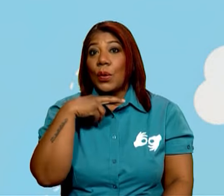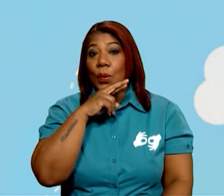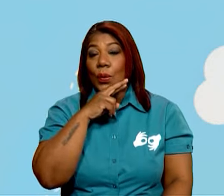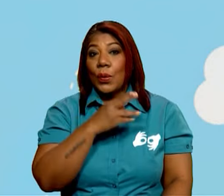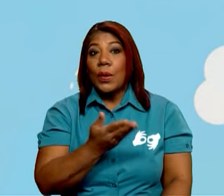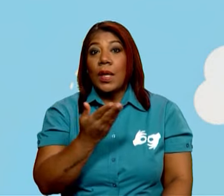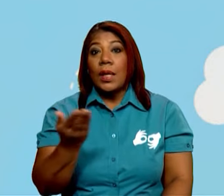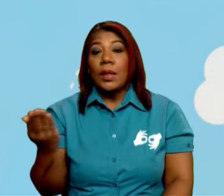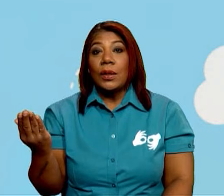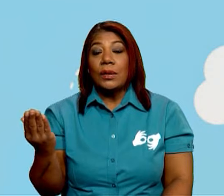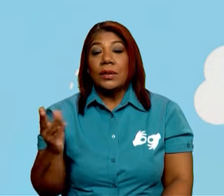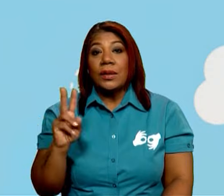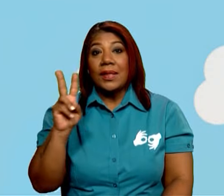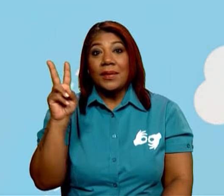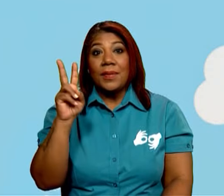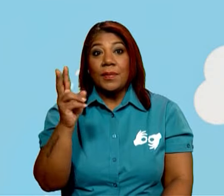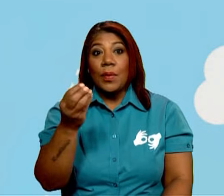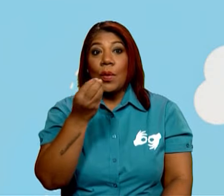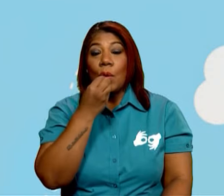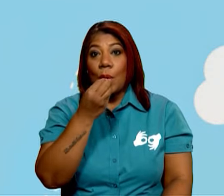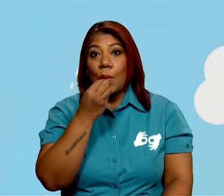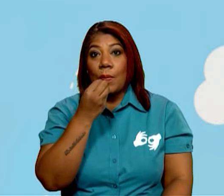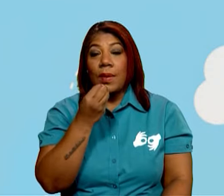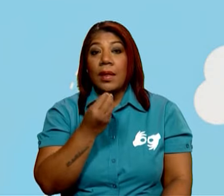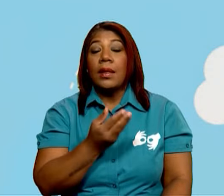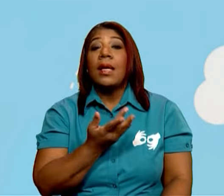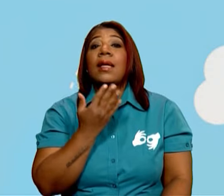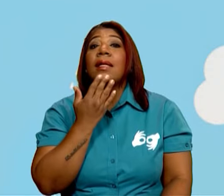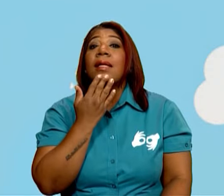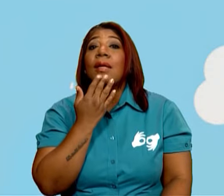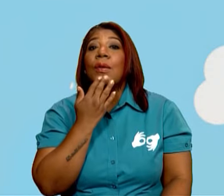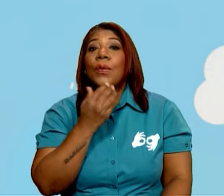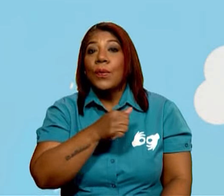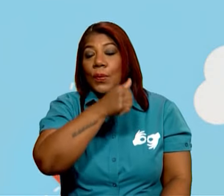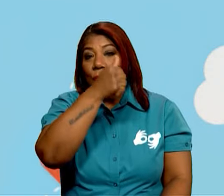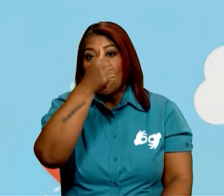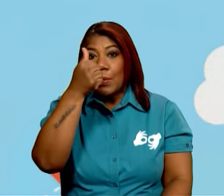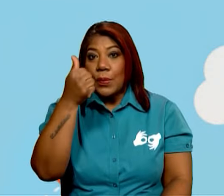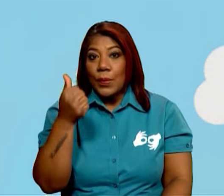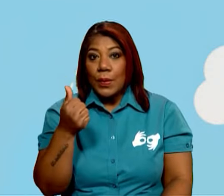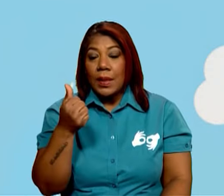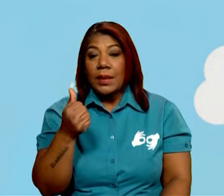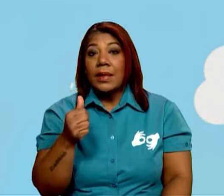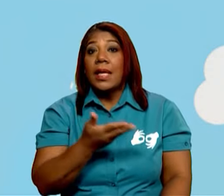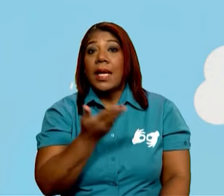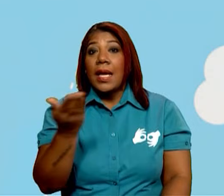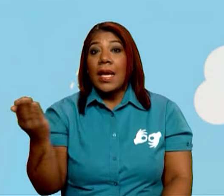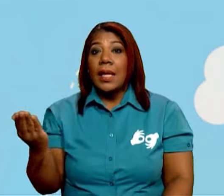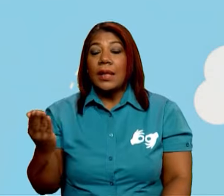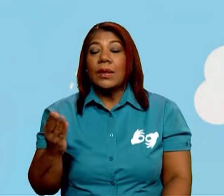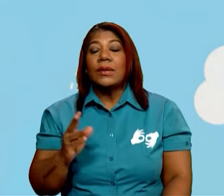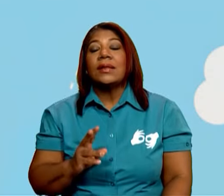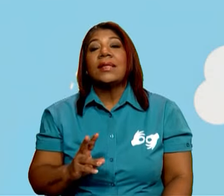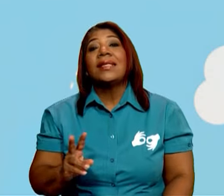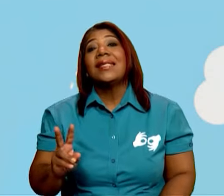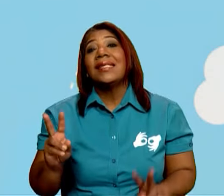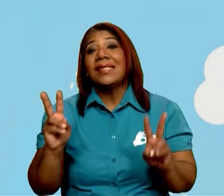vivos alimentándose y de color azul las imágenes que muestran los seres vivos en su función de